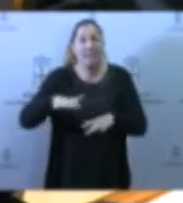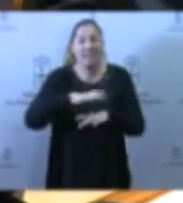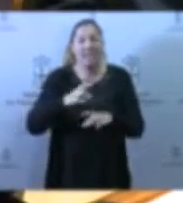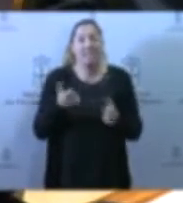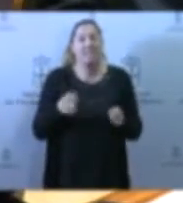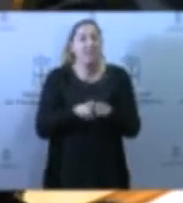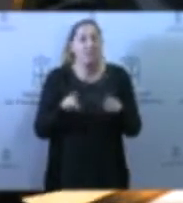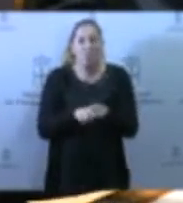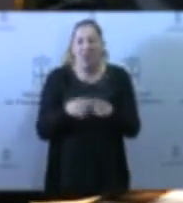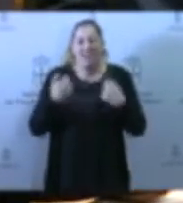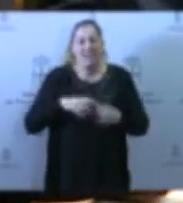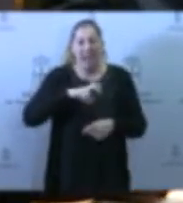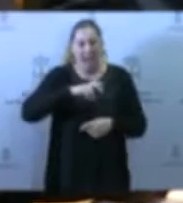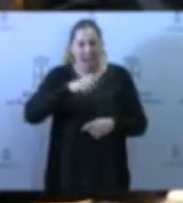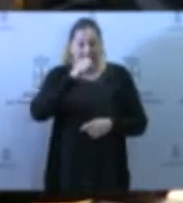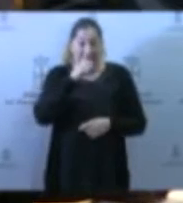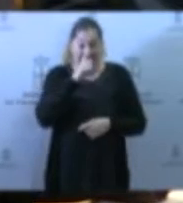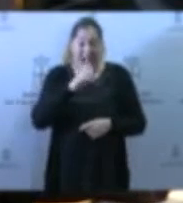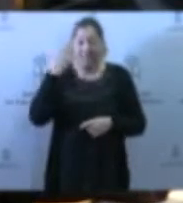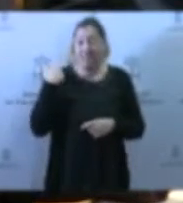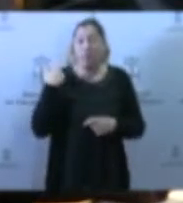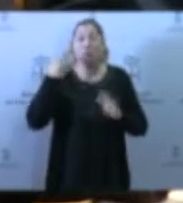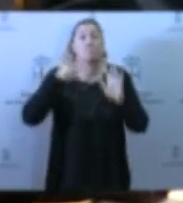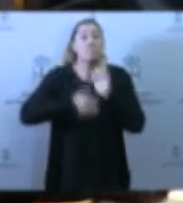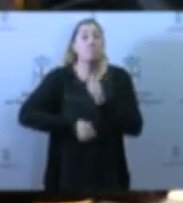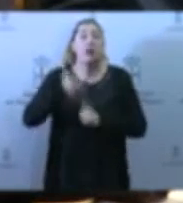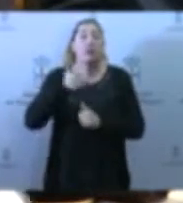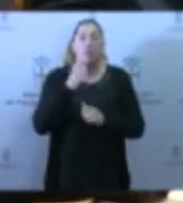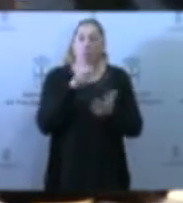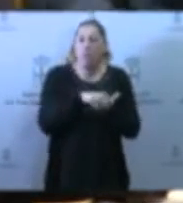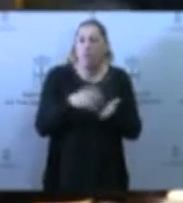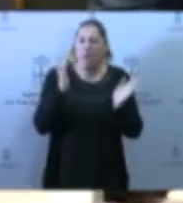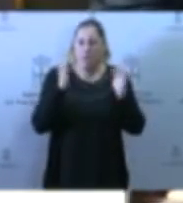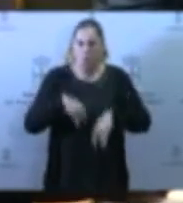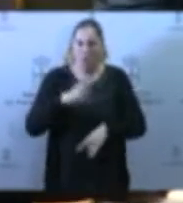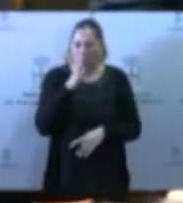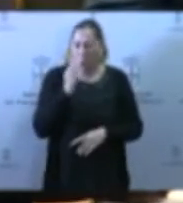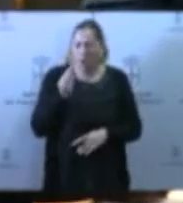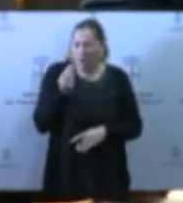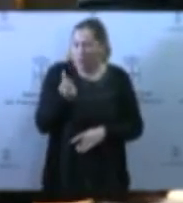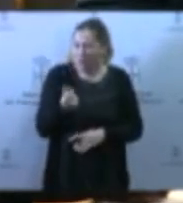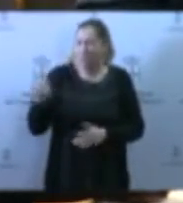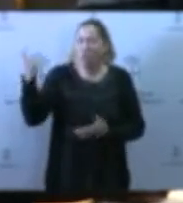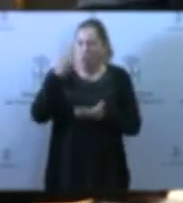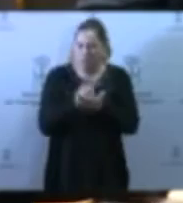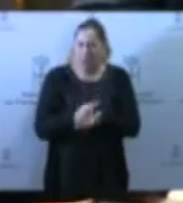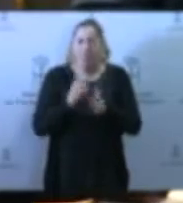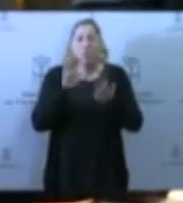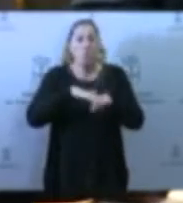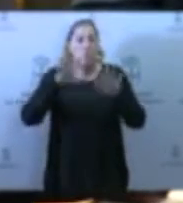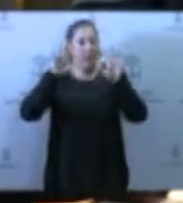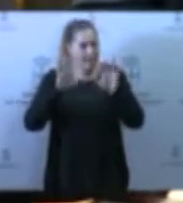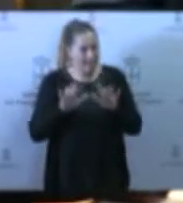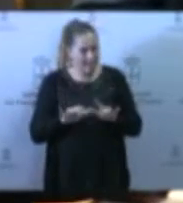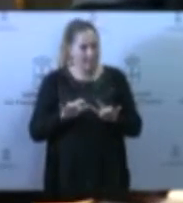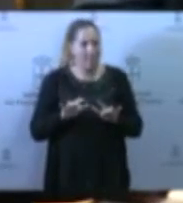desta situación. E ello contribúe, non hai quepa duda que durante 4 días perdiéramos una vez más la batalla es contra la nieve. La antigüedad media